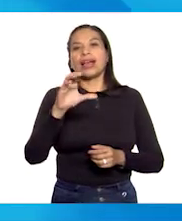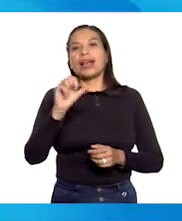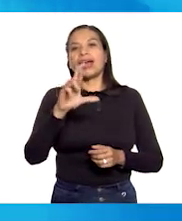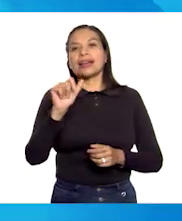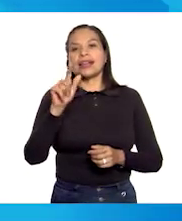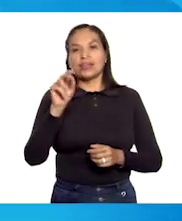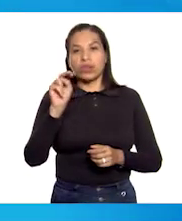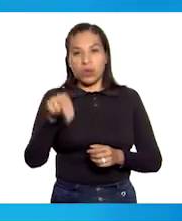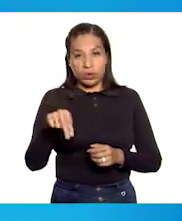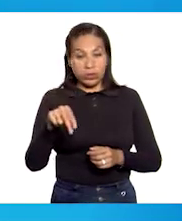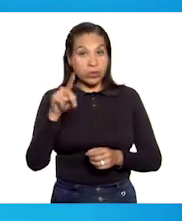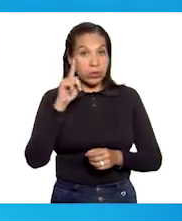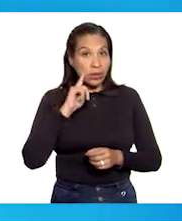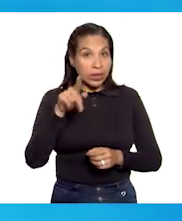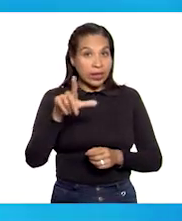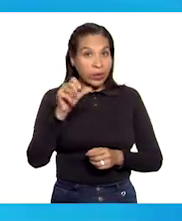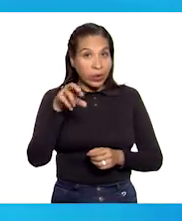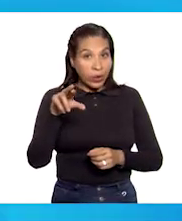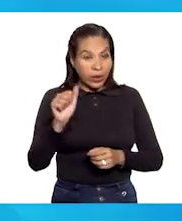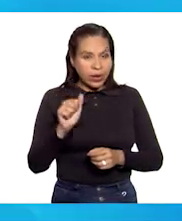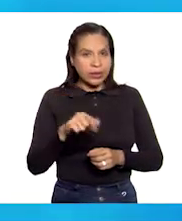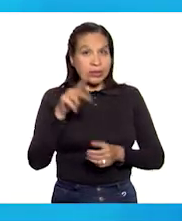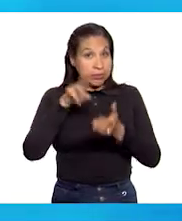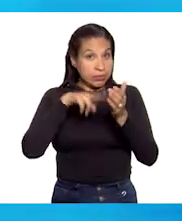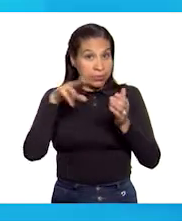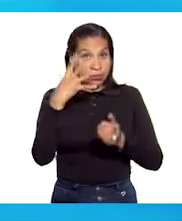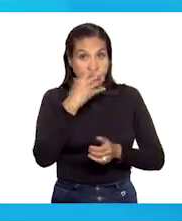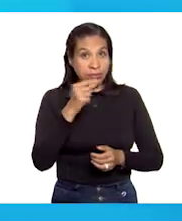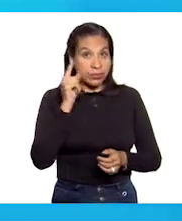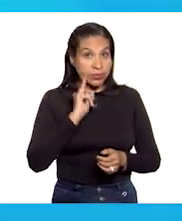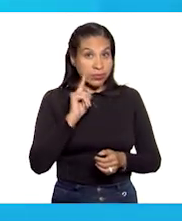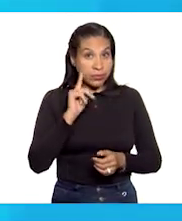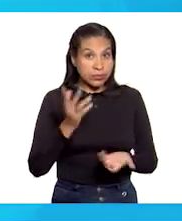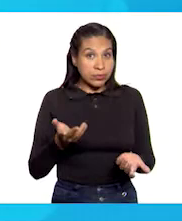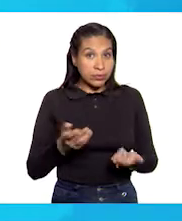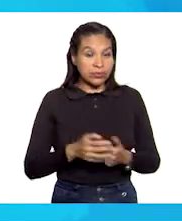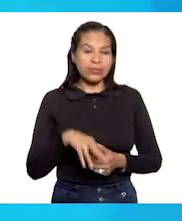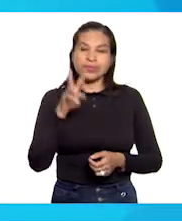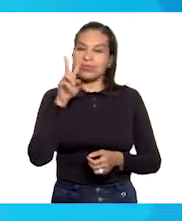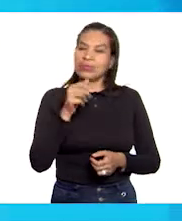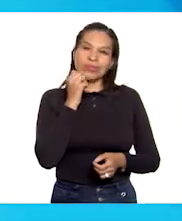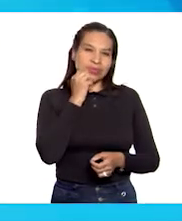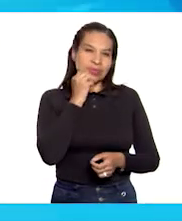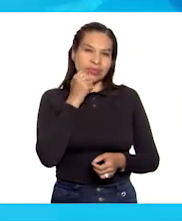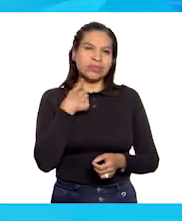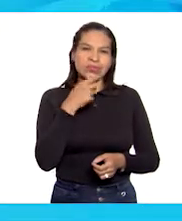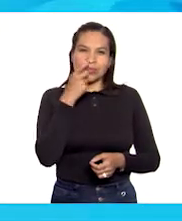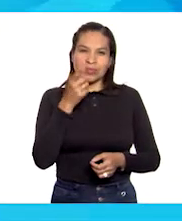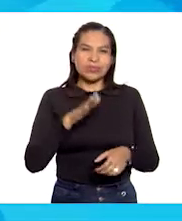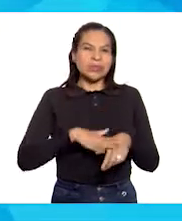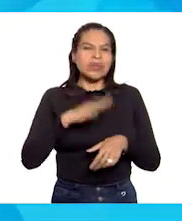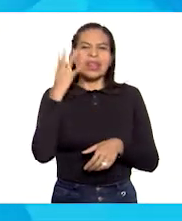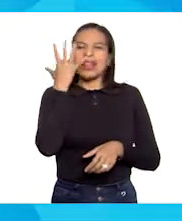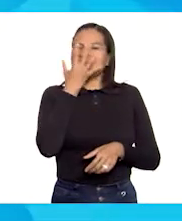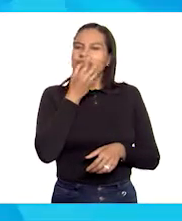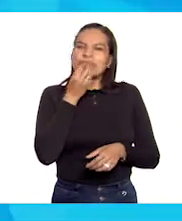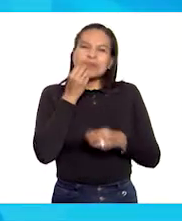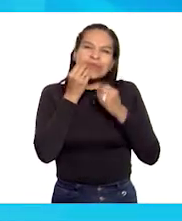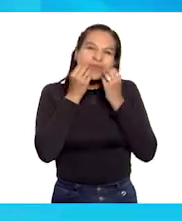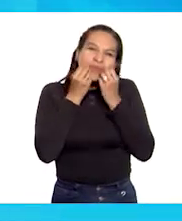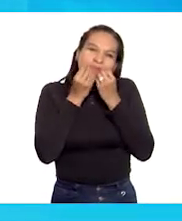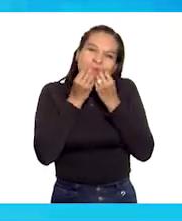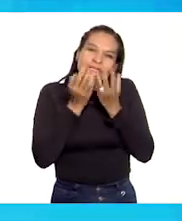Carrington. Leonora Carrington. ¿Y pinta bonito esa señora? Ay, que te dijera yo, más que